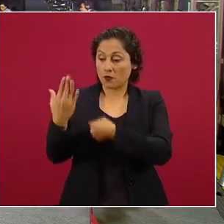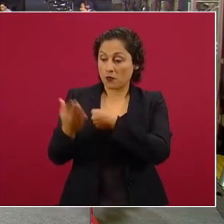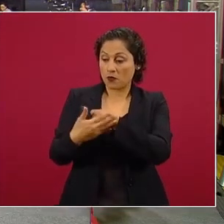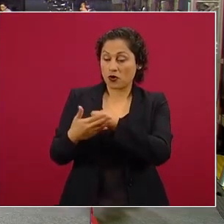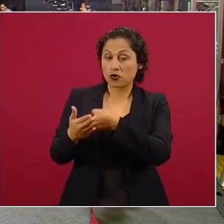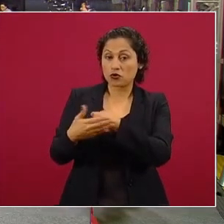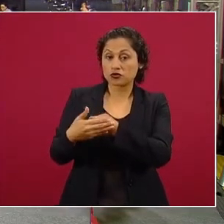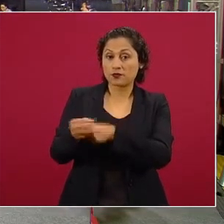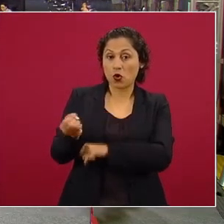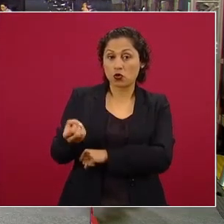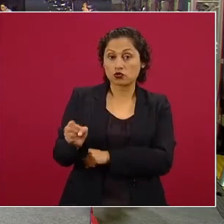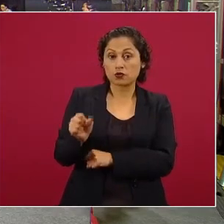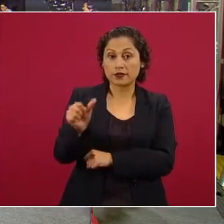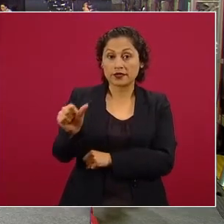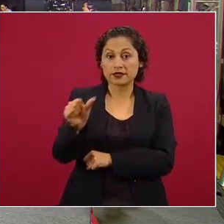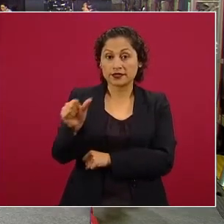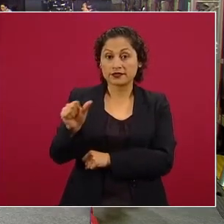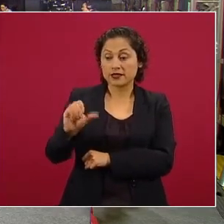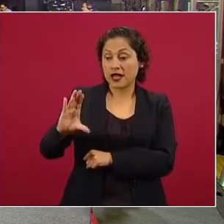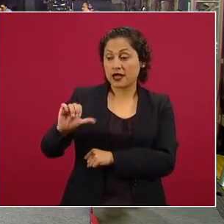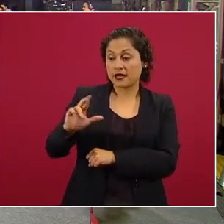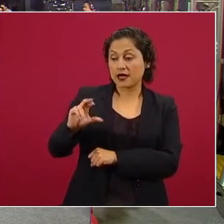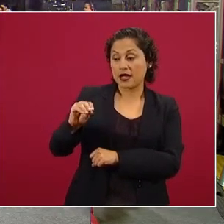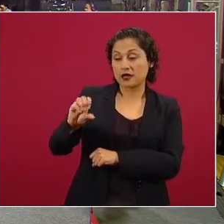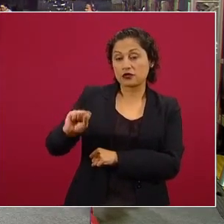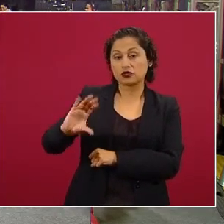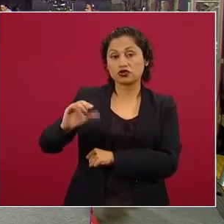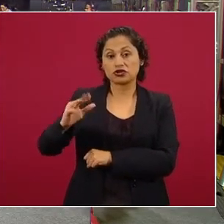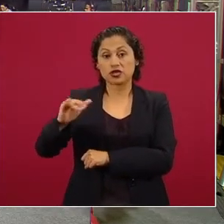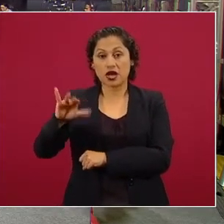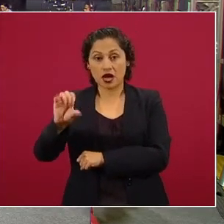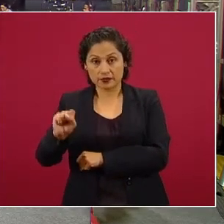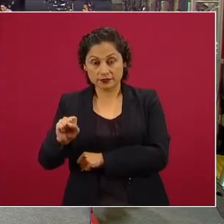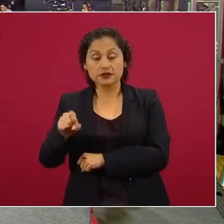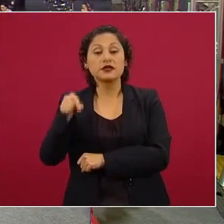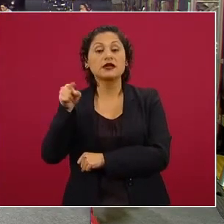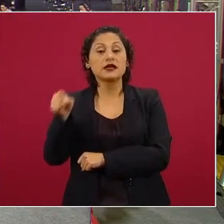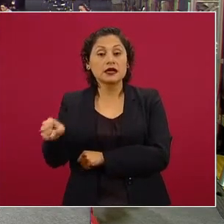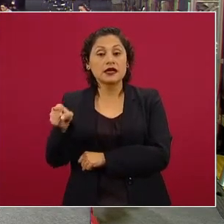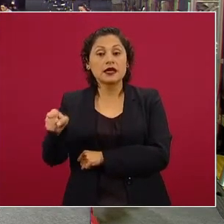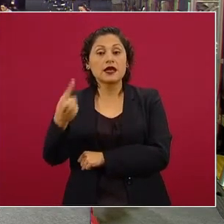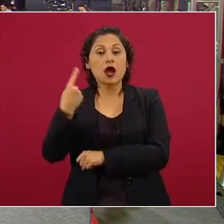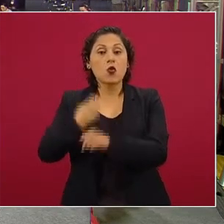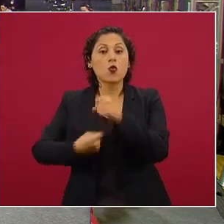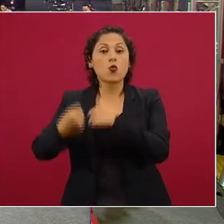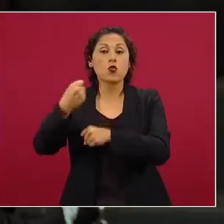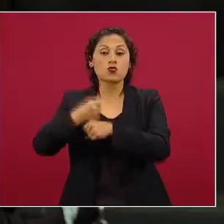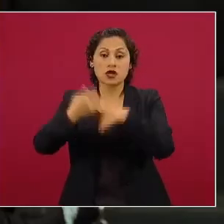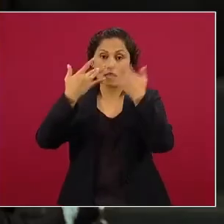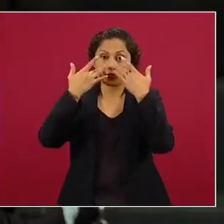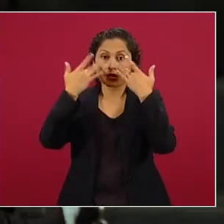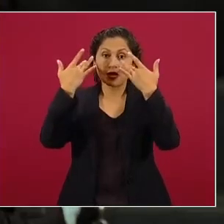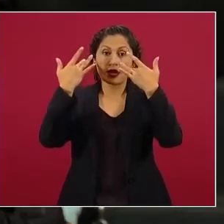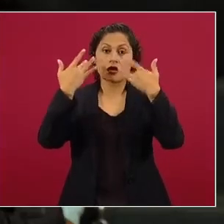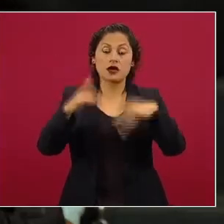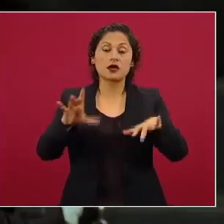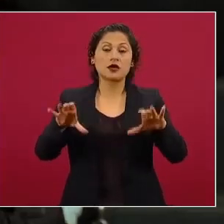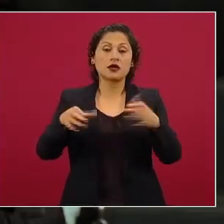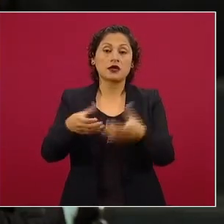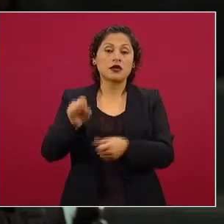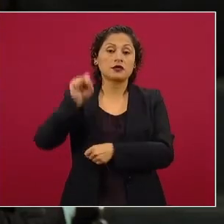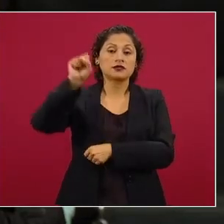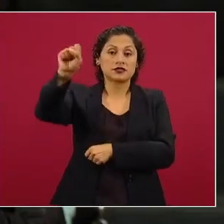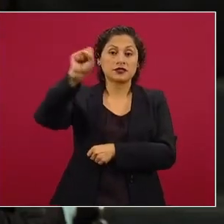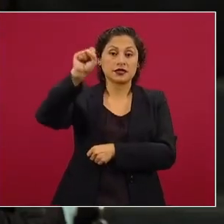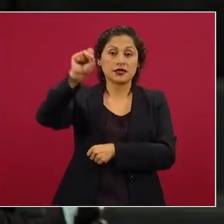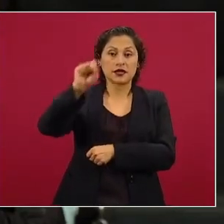mes de octubre, Carlos Romero de Champs cumplirá 1 año de haber renunciado al cargo como líder del Sindicato de Trabajadores Petroleros